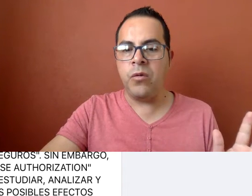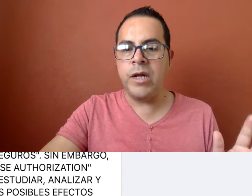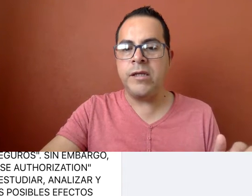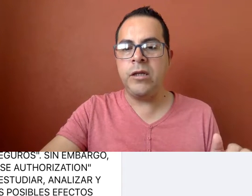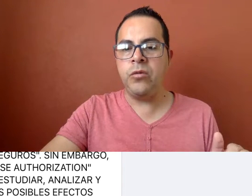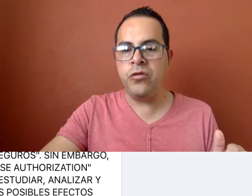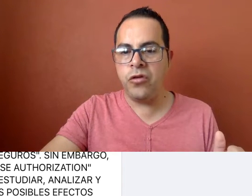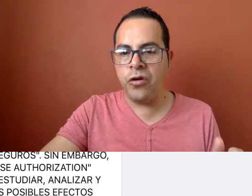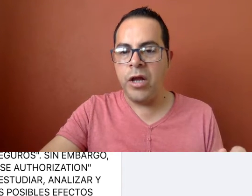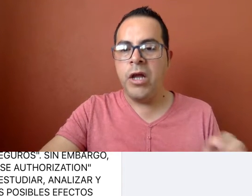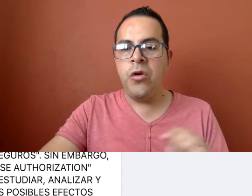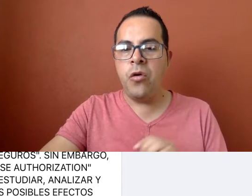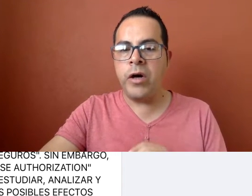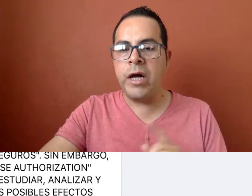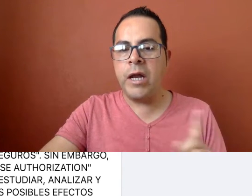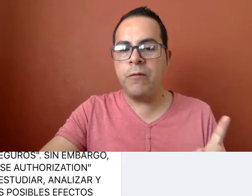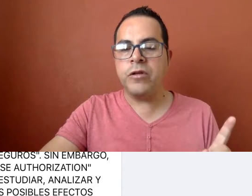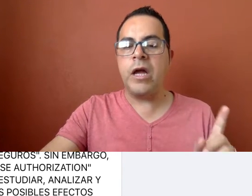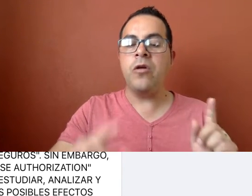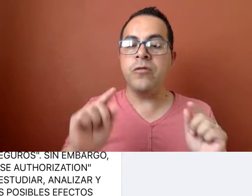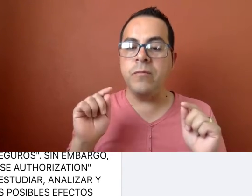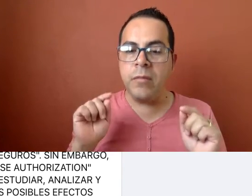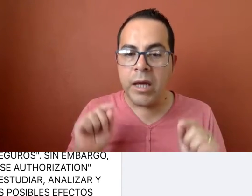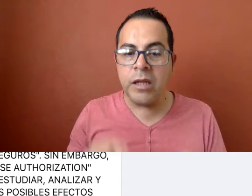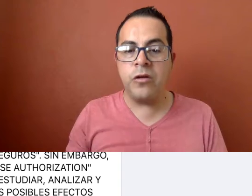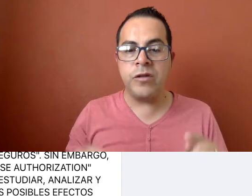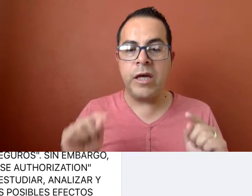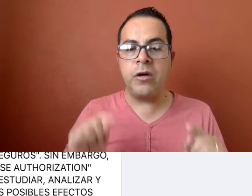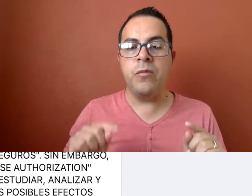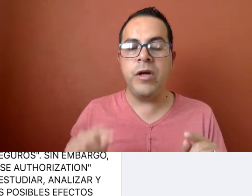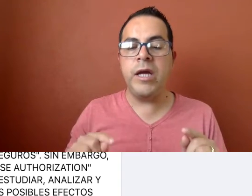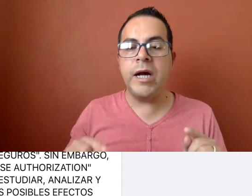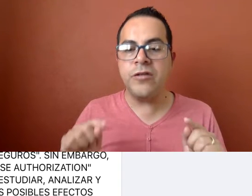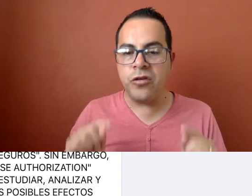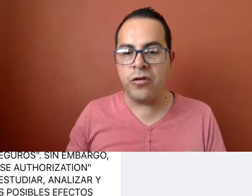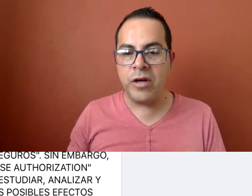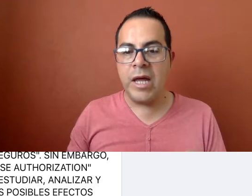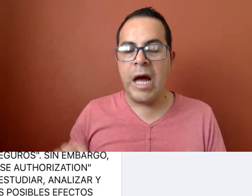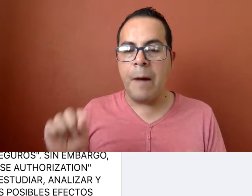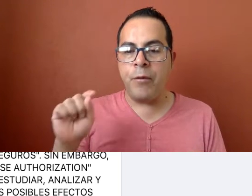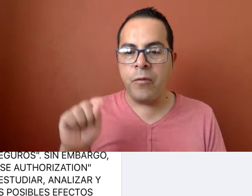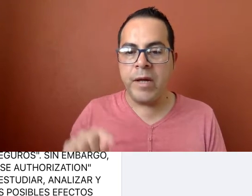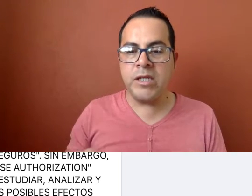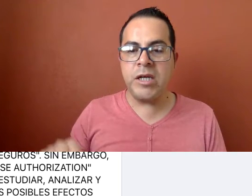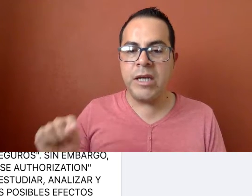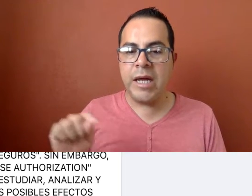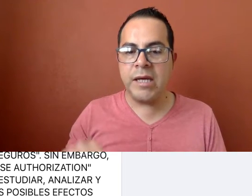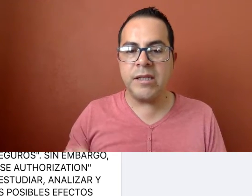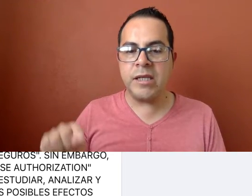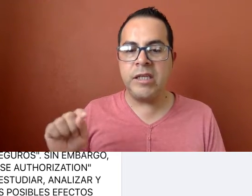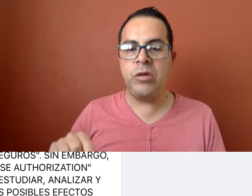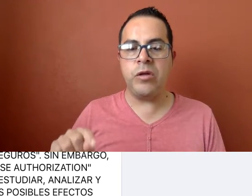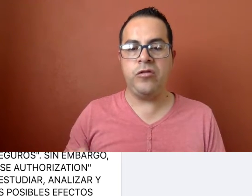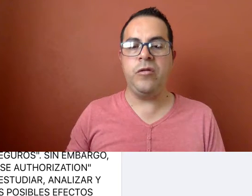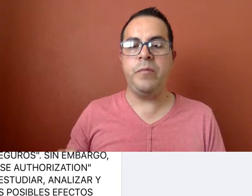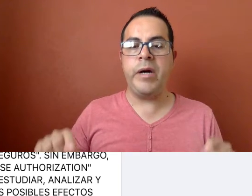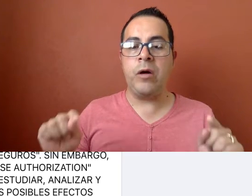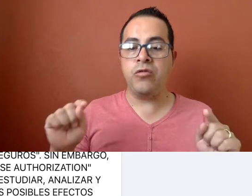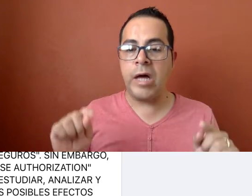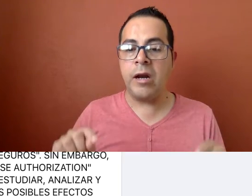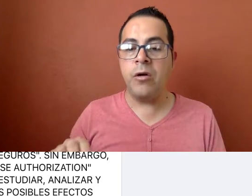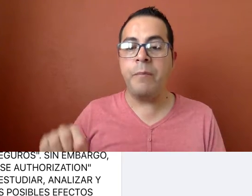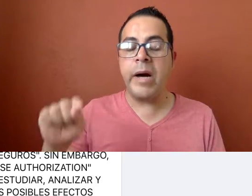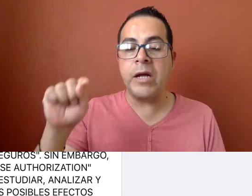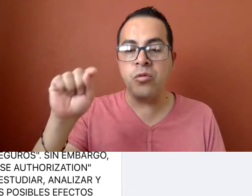de ninguna institución, no queremos que los medios de comunicación aprovechen esta situación